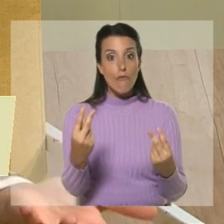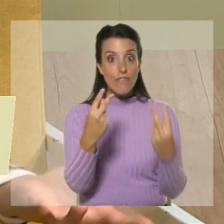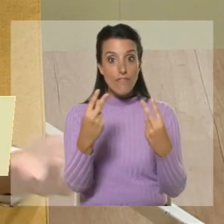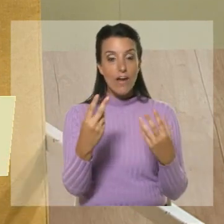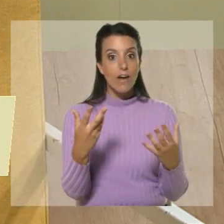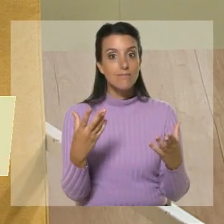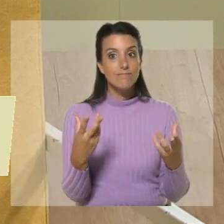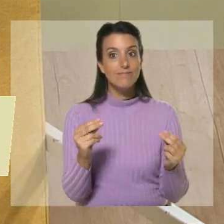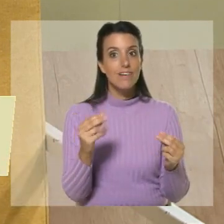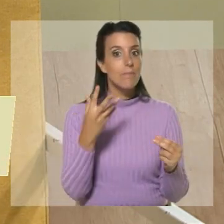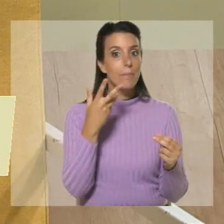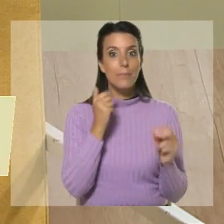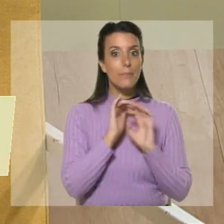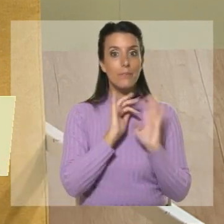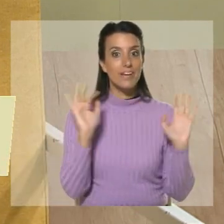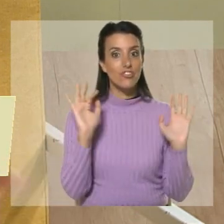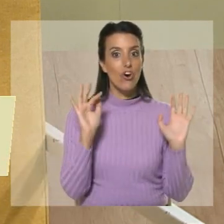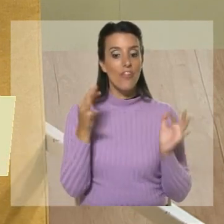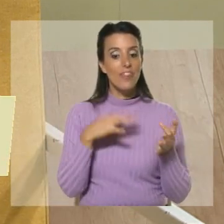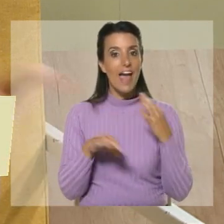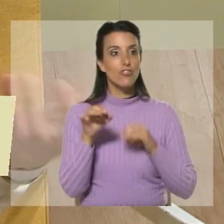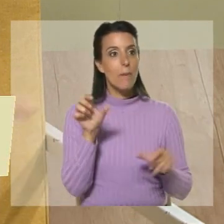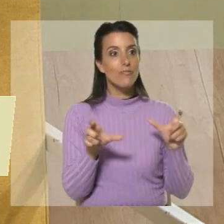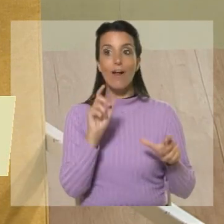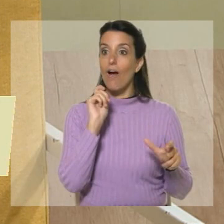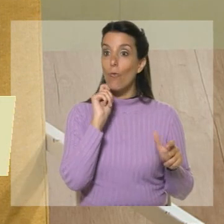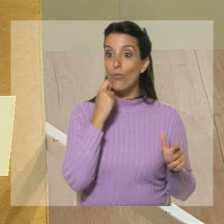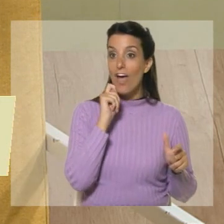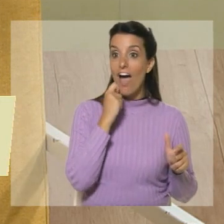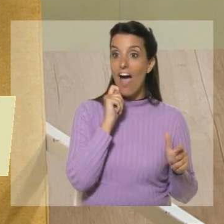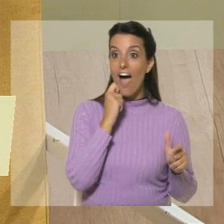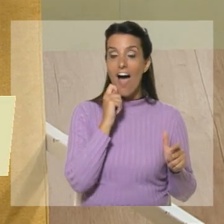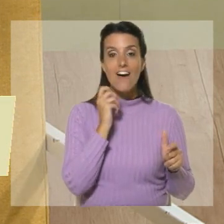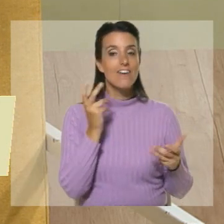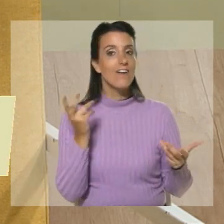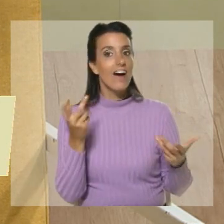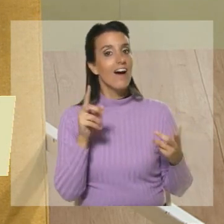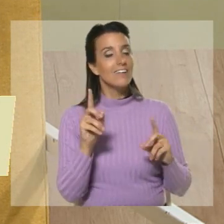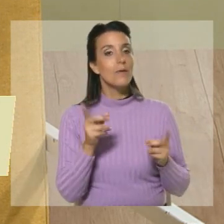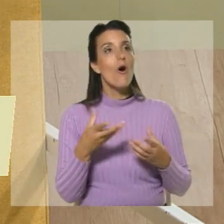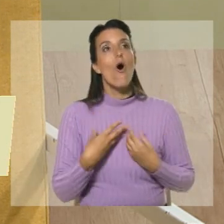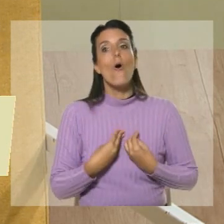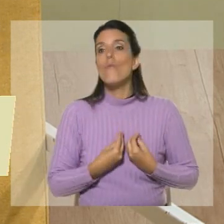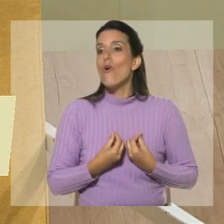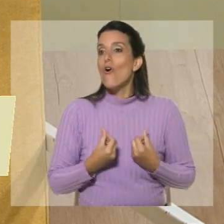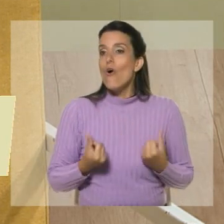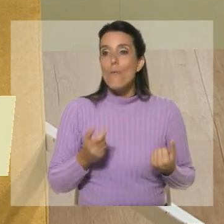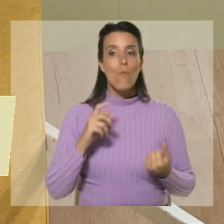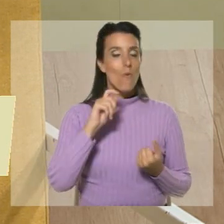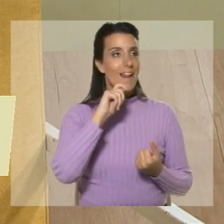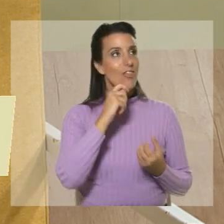subimos como a esa invitación que la obra y el público y los lugares nos hacían y fue también como empezó a ser parte de la obra